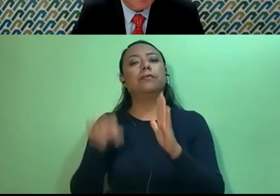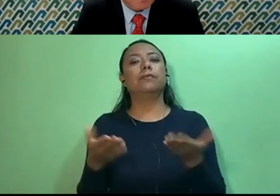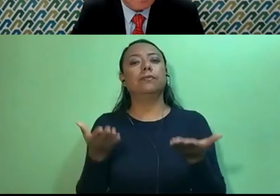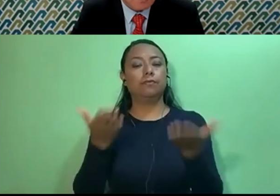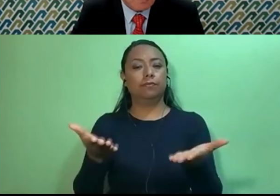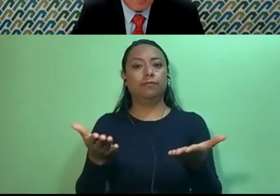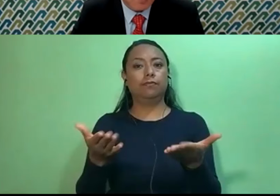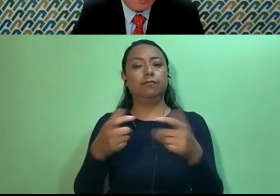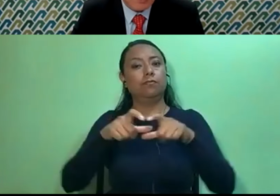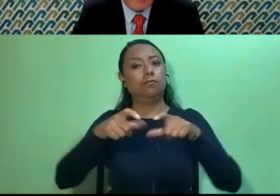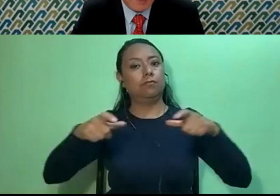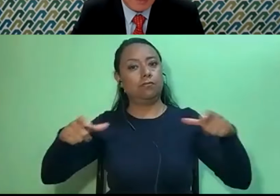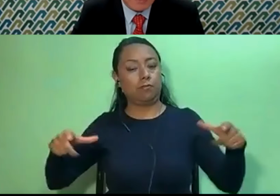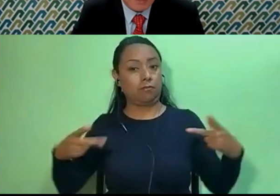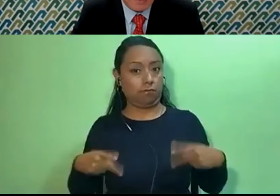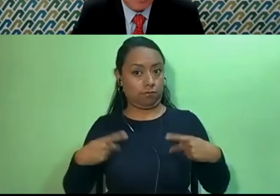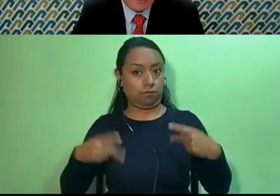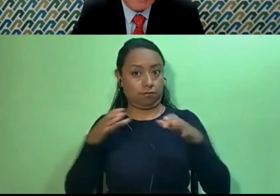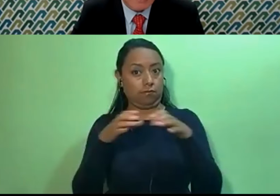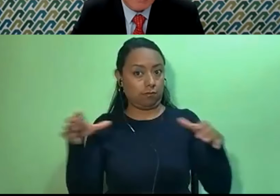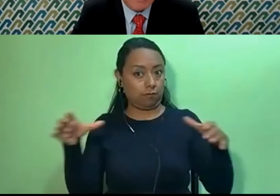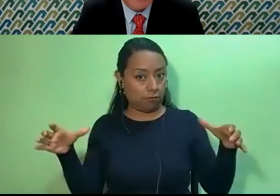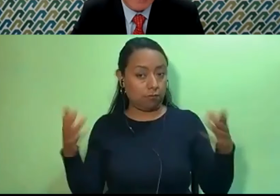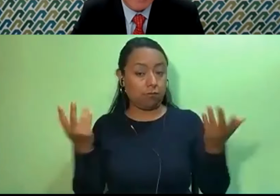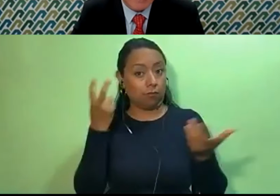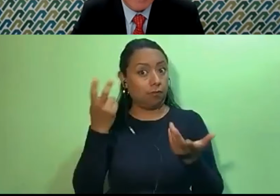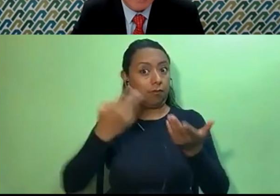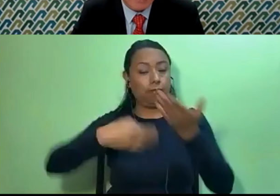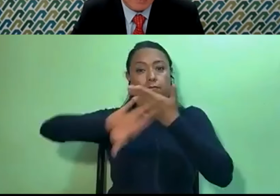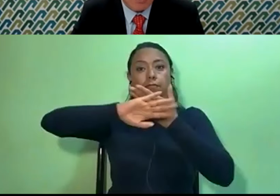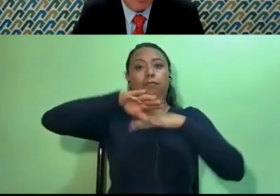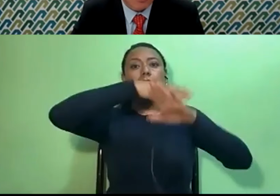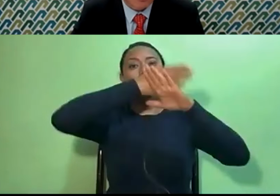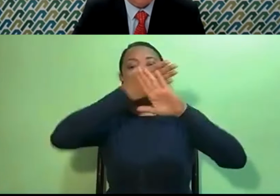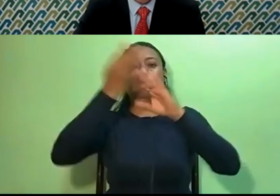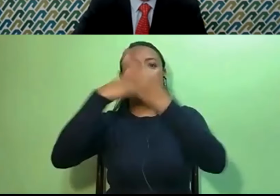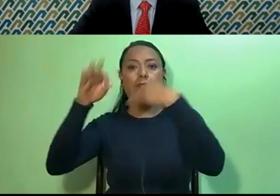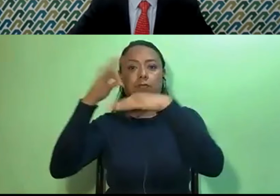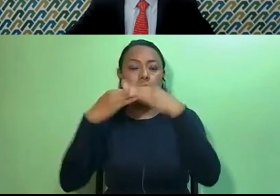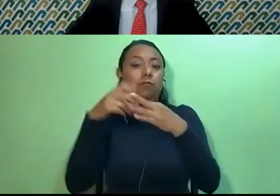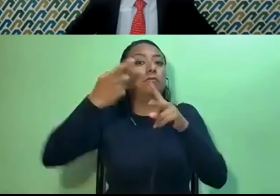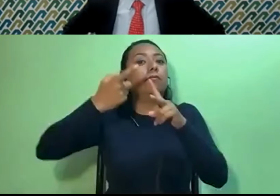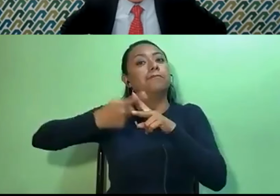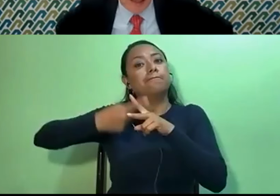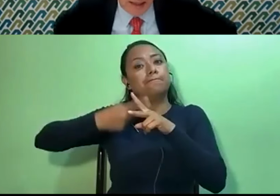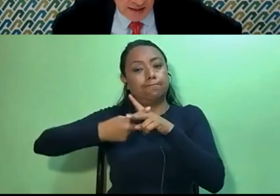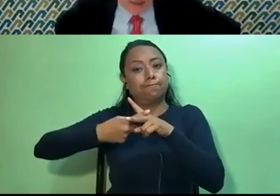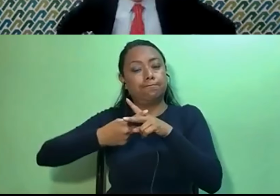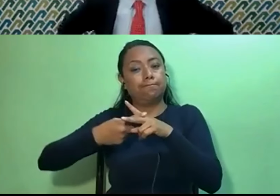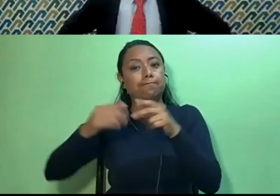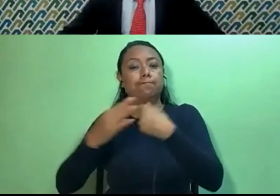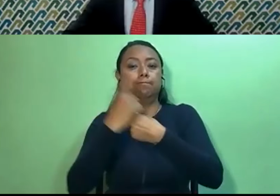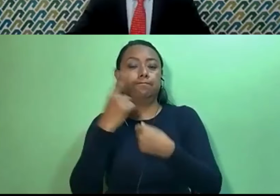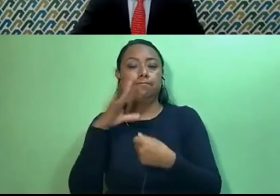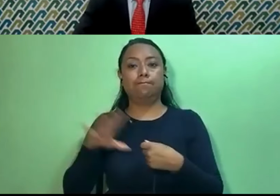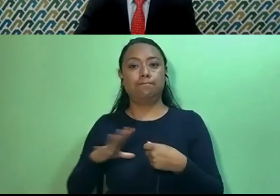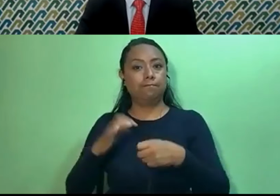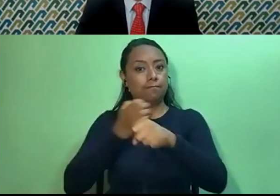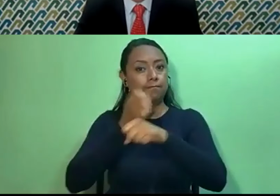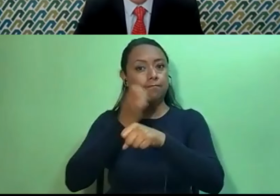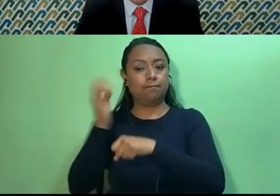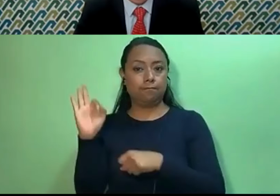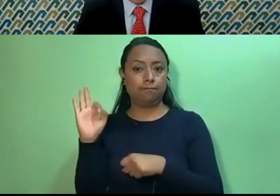poblacional pues nos afecta, tiene una incidencia de manera directa en el cálculo. Como sabemos, hay entidades federativas que